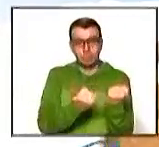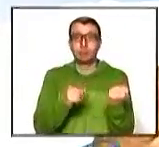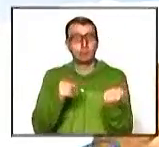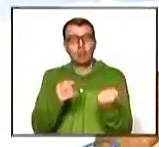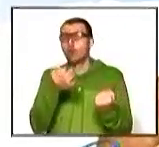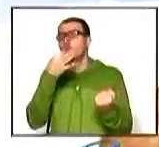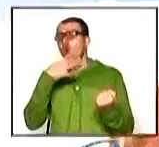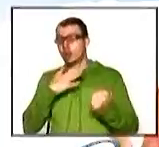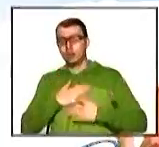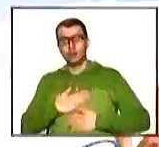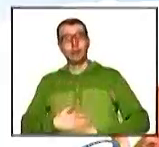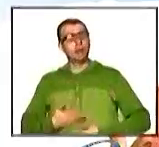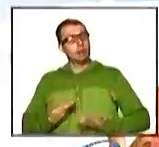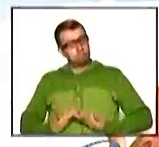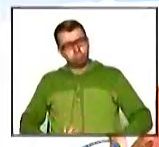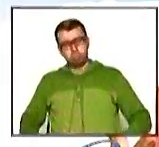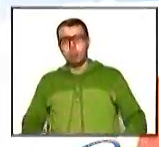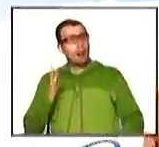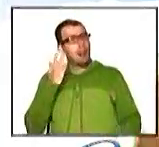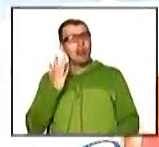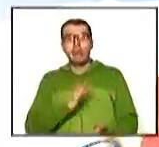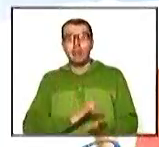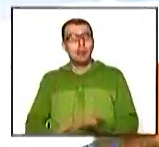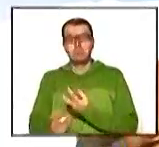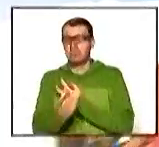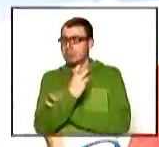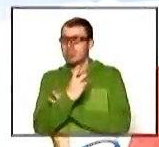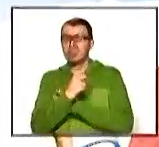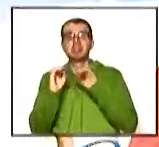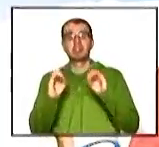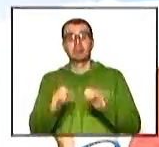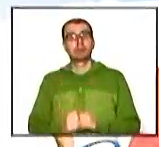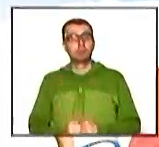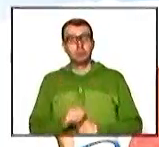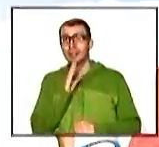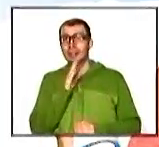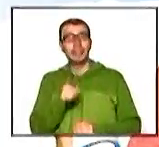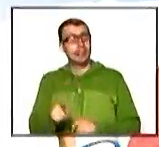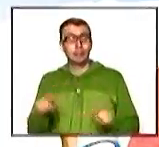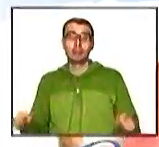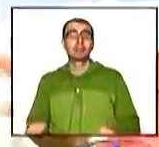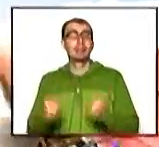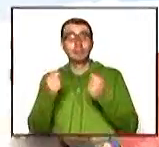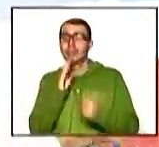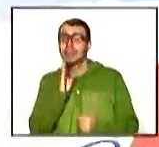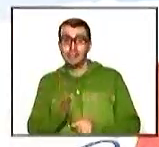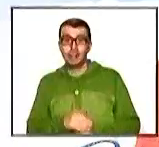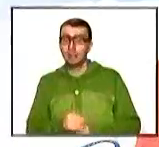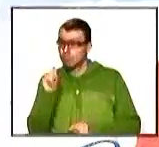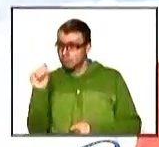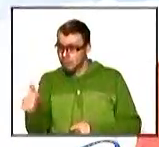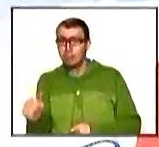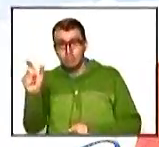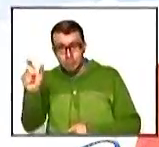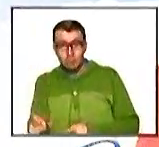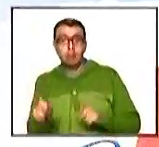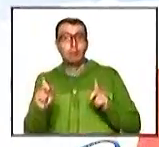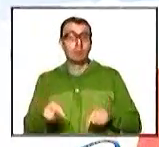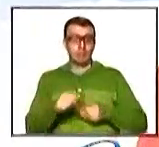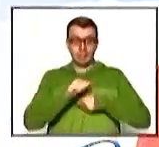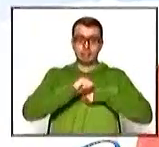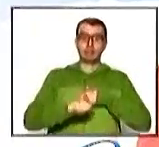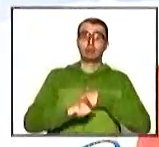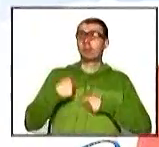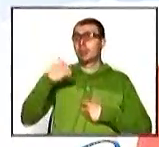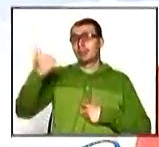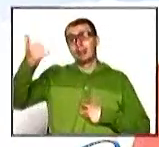Llega desintoxicado. ¿Quién es el que se beneficia de todo eso además del paciente? El cirujano, menos llamadas a